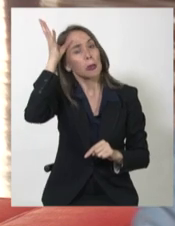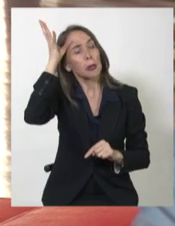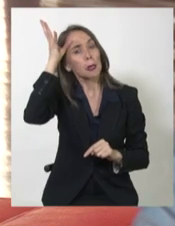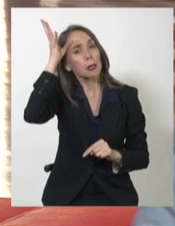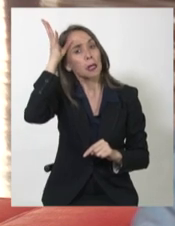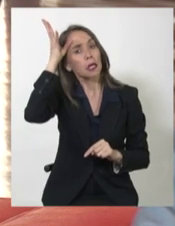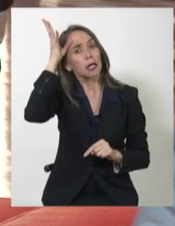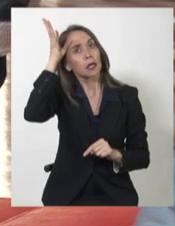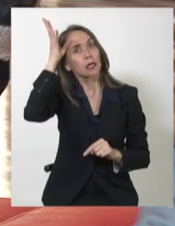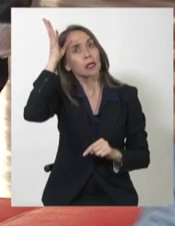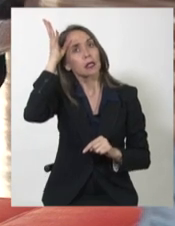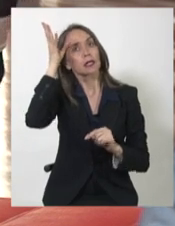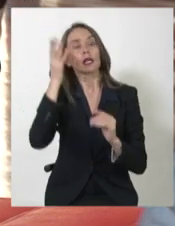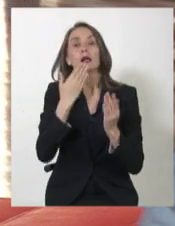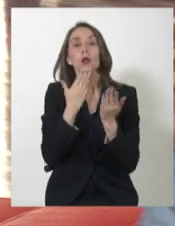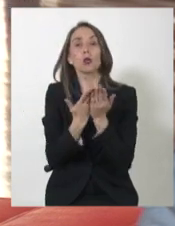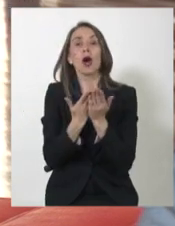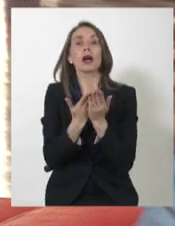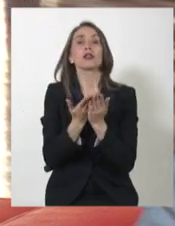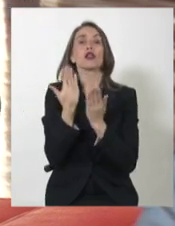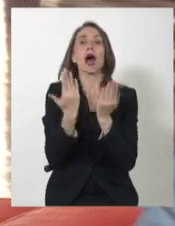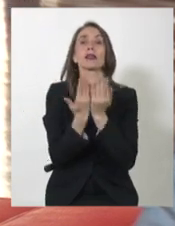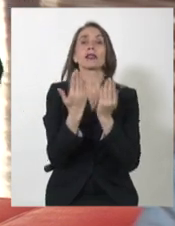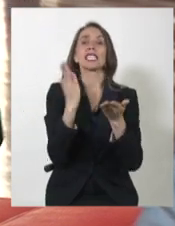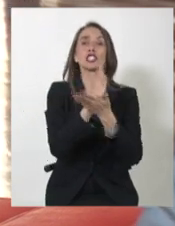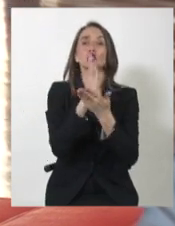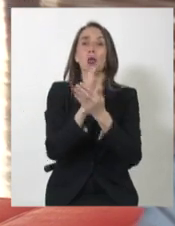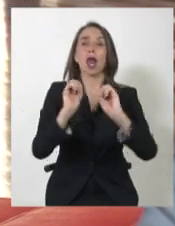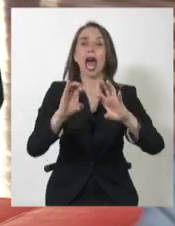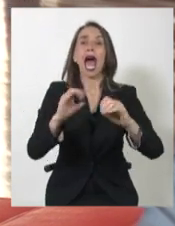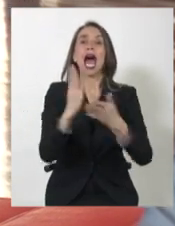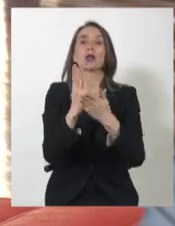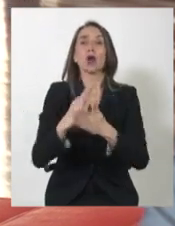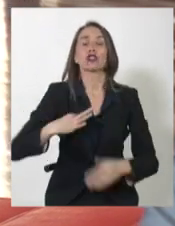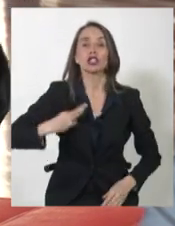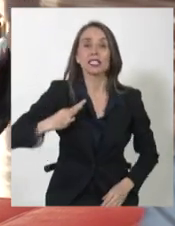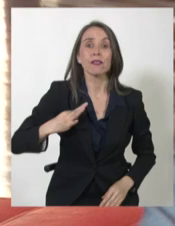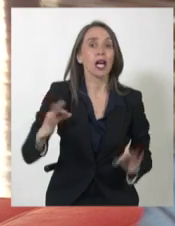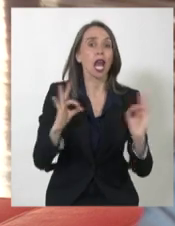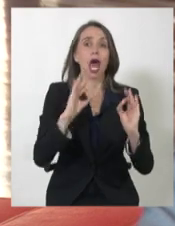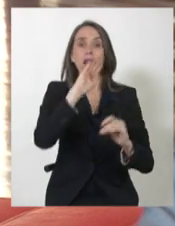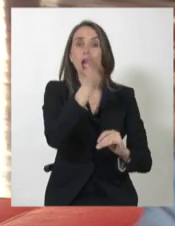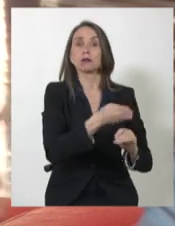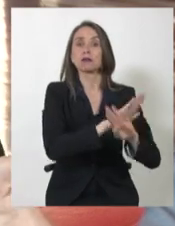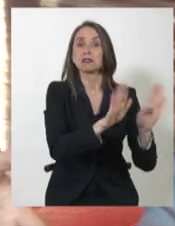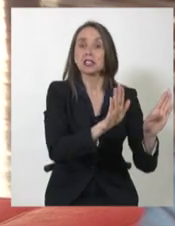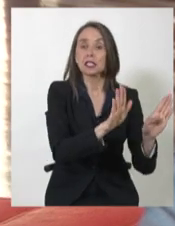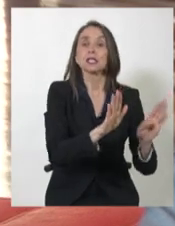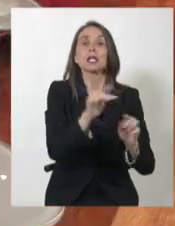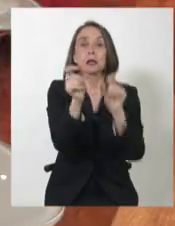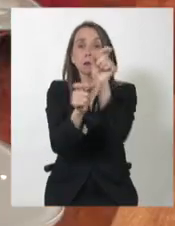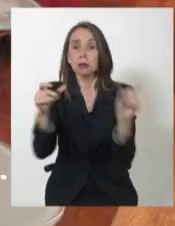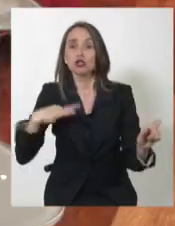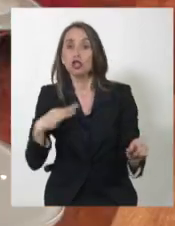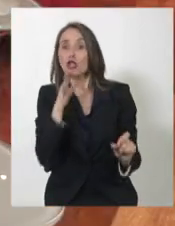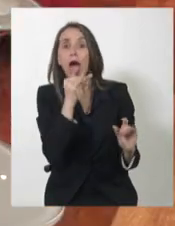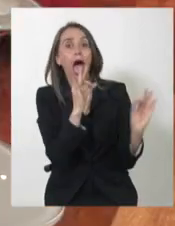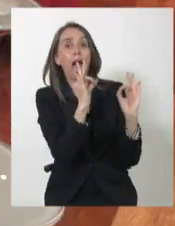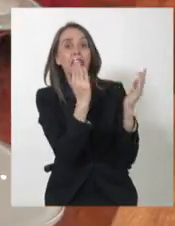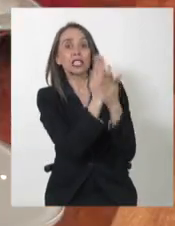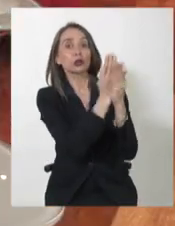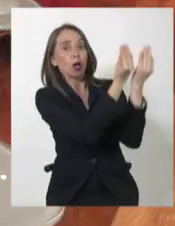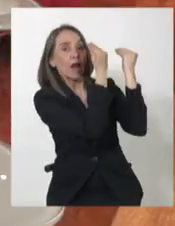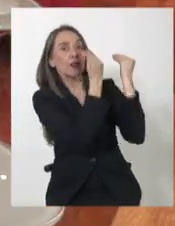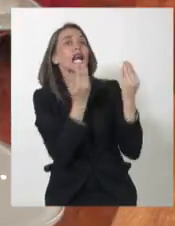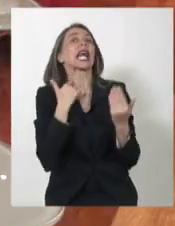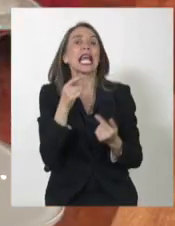en las clases de educación cívica y en la falta de promoción de una formación de los ciudadanos de a pie respecto de nuestros